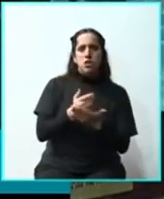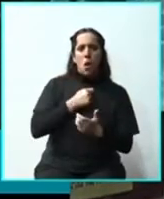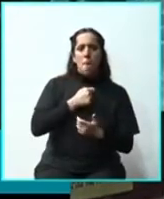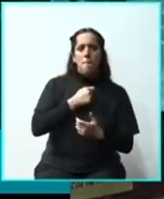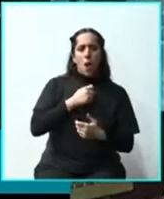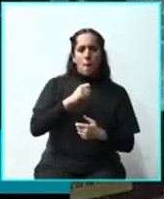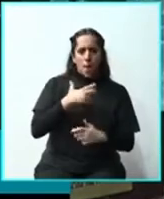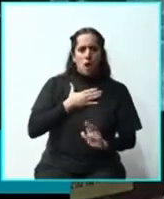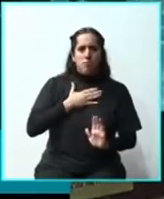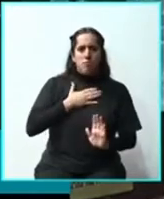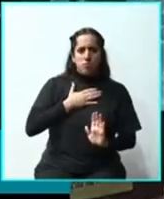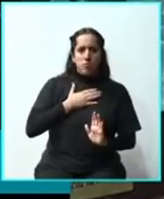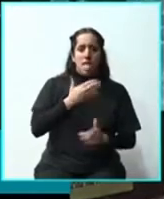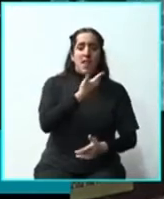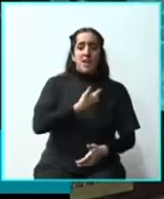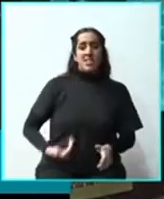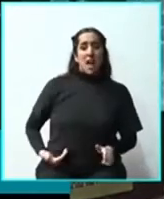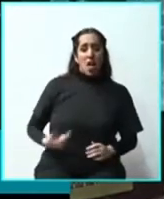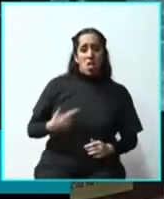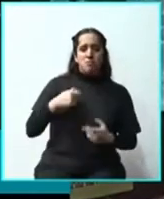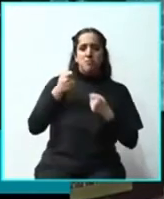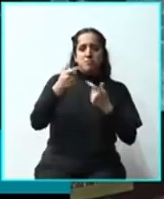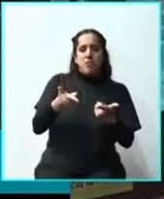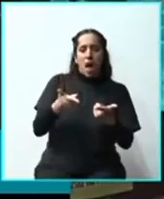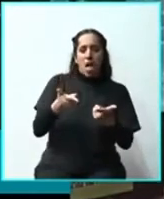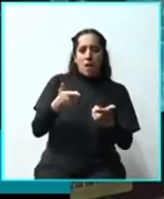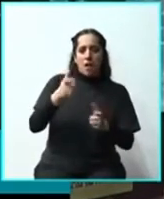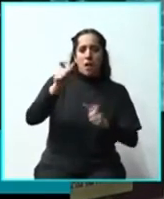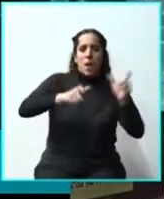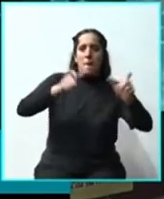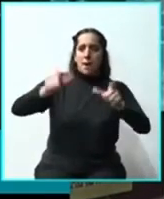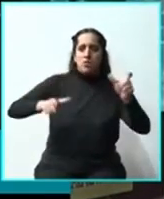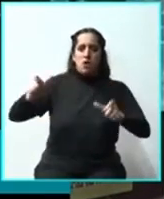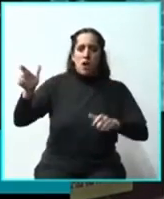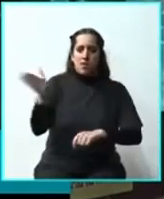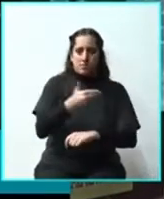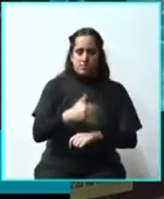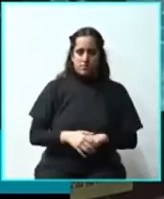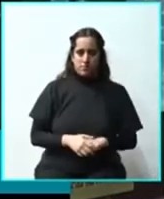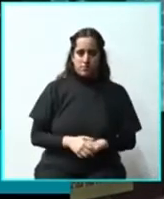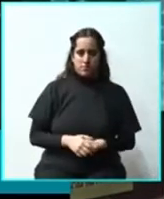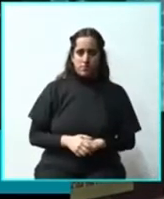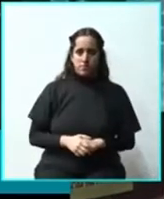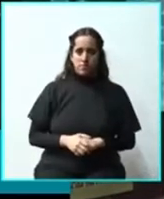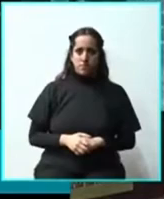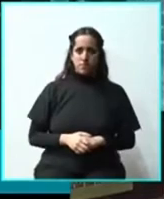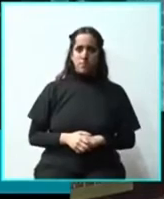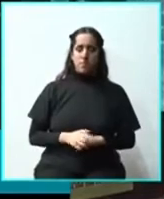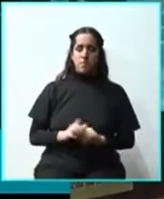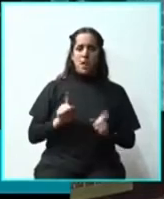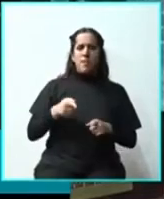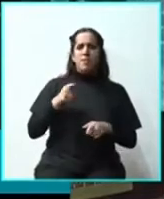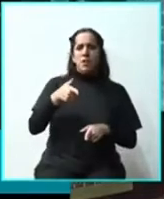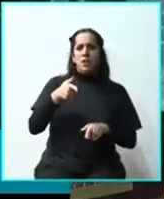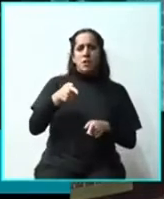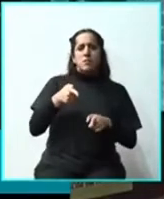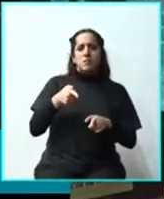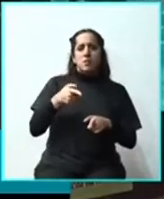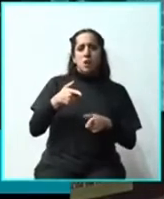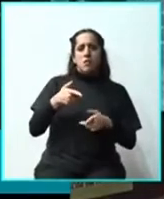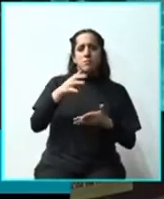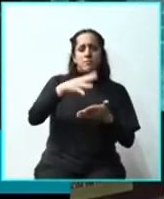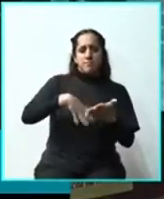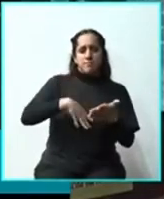irrenunciable del Estado y es ofrecido con equidad a todos los habitantes. Y ya esto también está